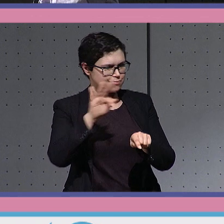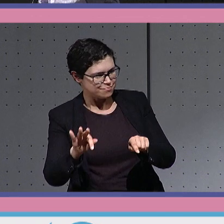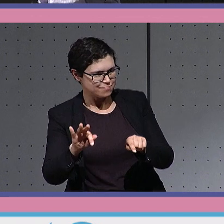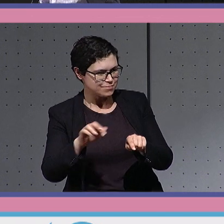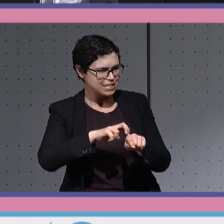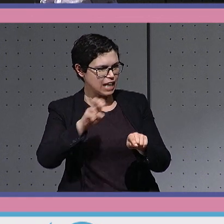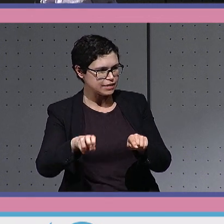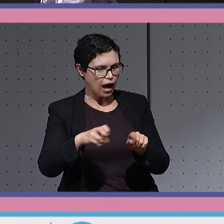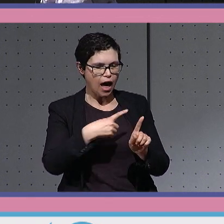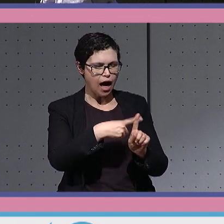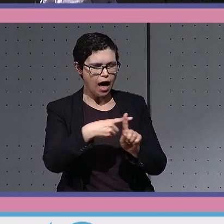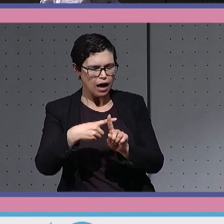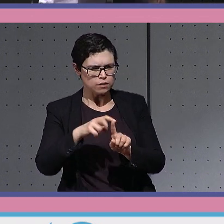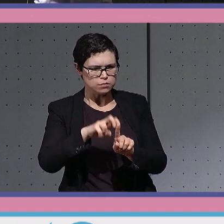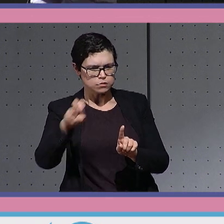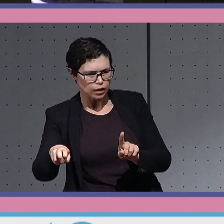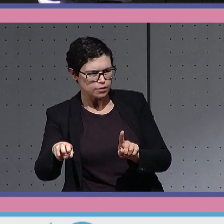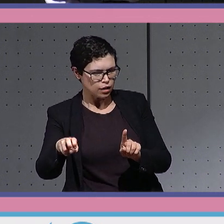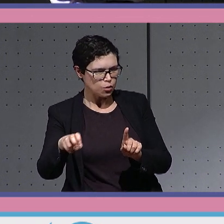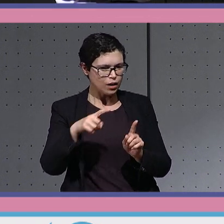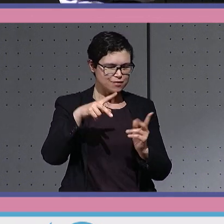Y después sigue una copia, pero aquí perdió un